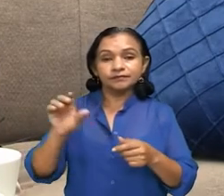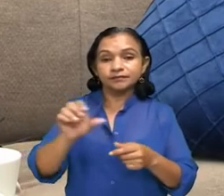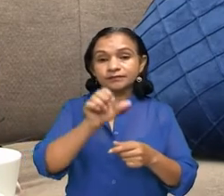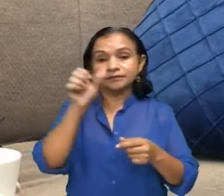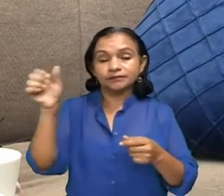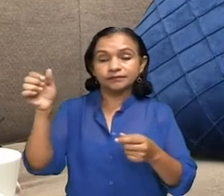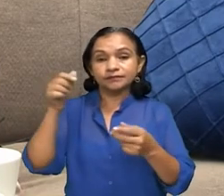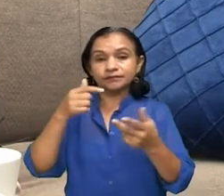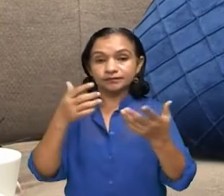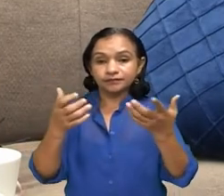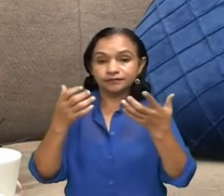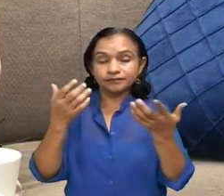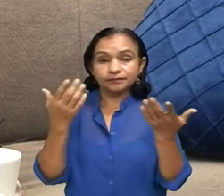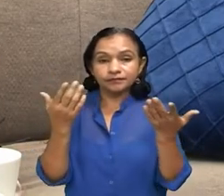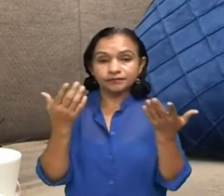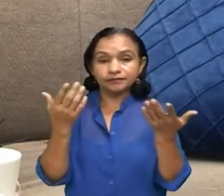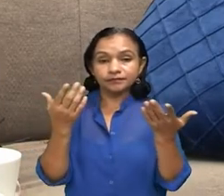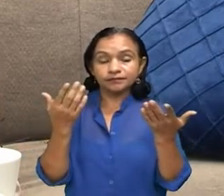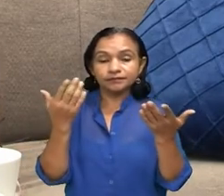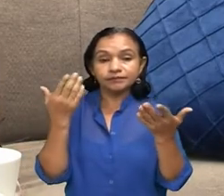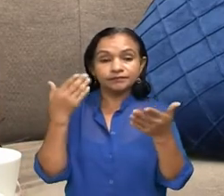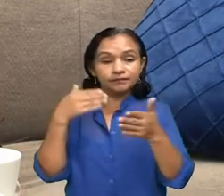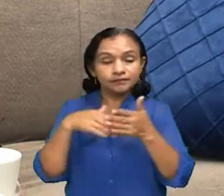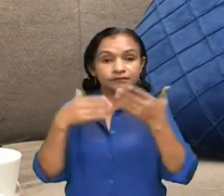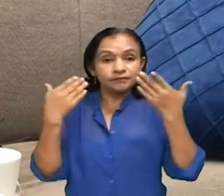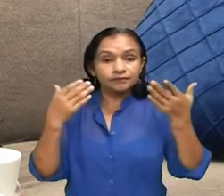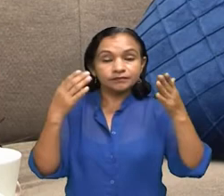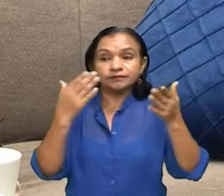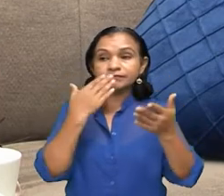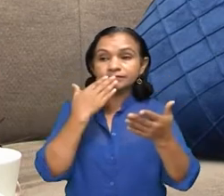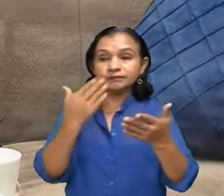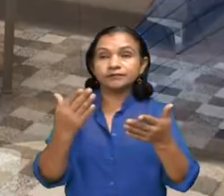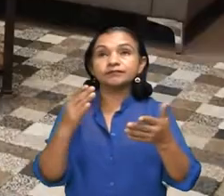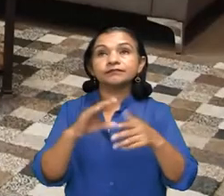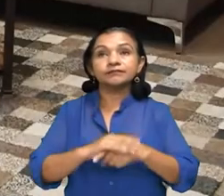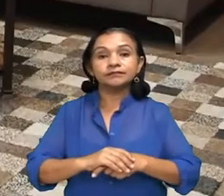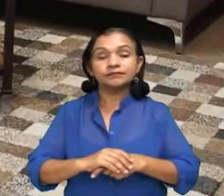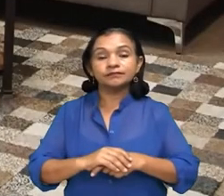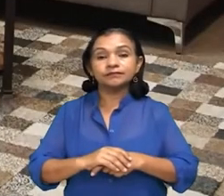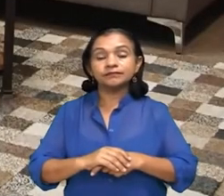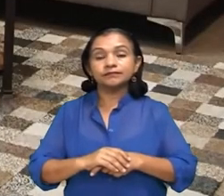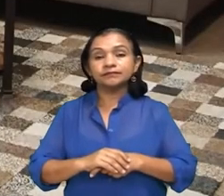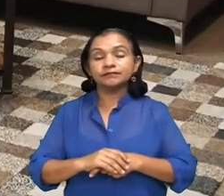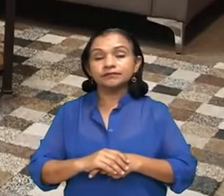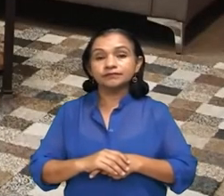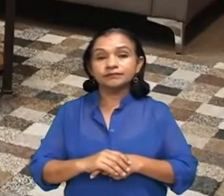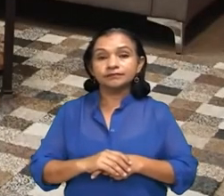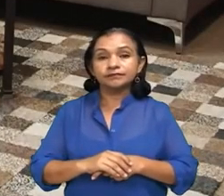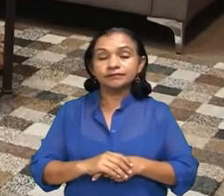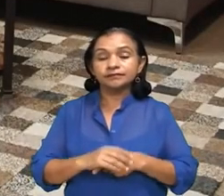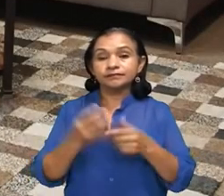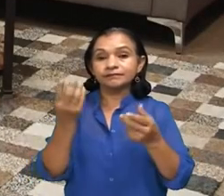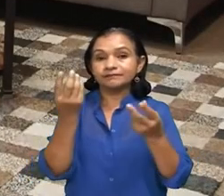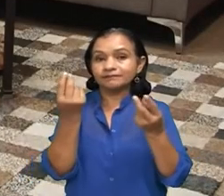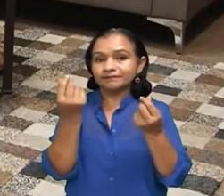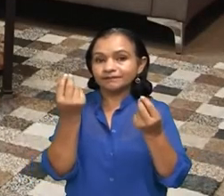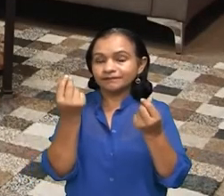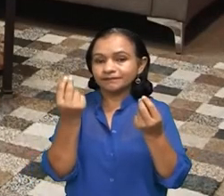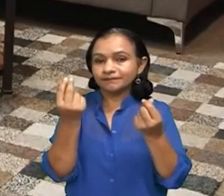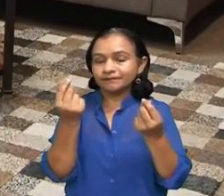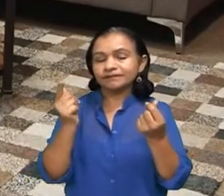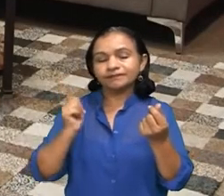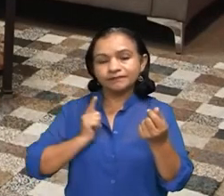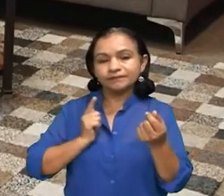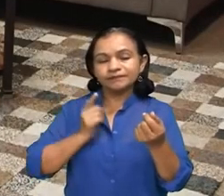punto que yo creo que como reto para los emprendimientos es, favor, la parte de la finanza. Okay. Tenemos